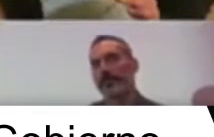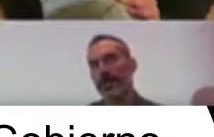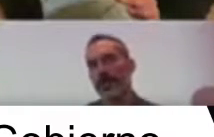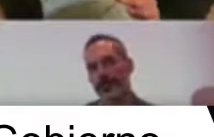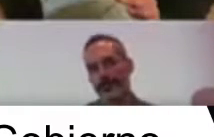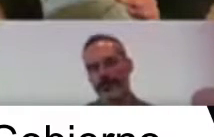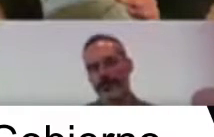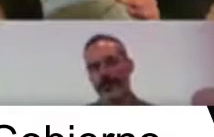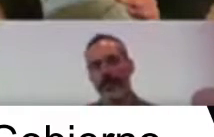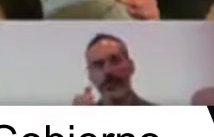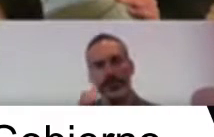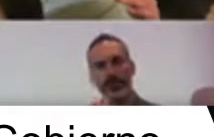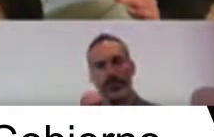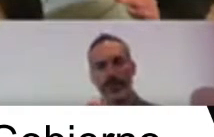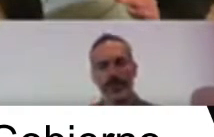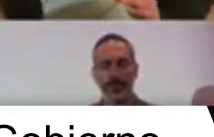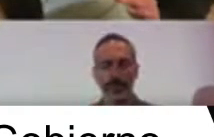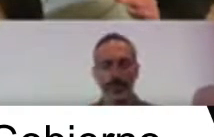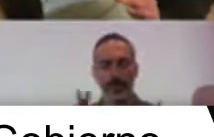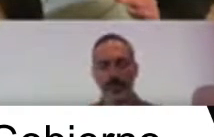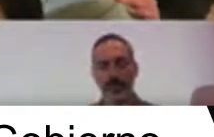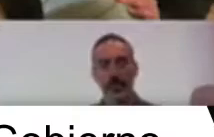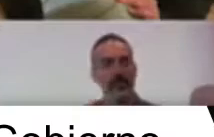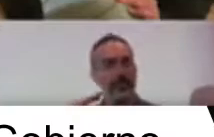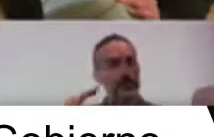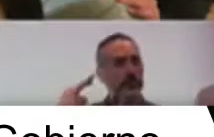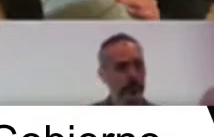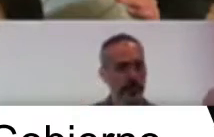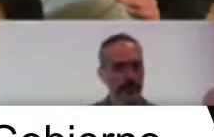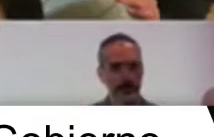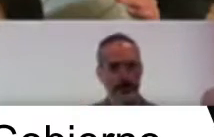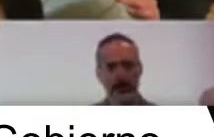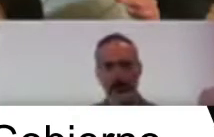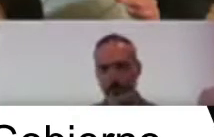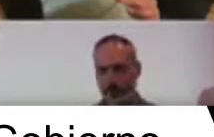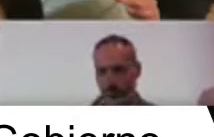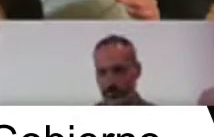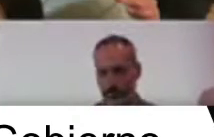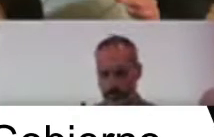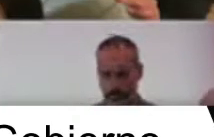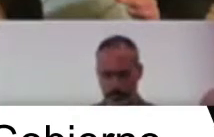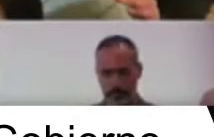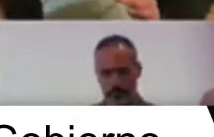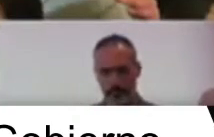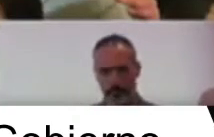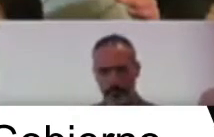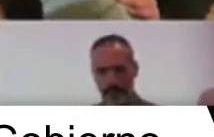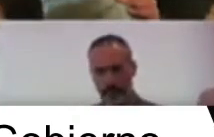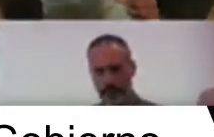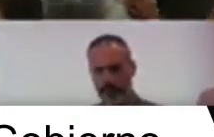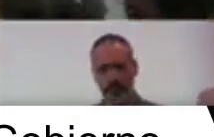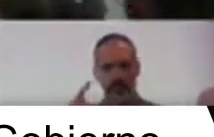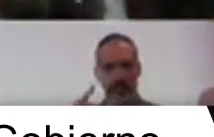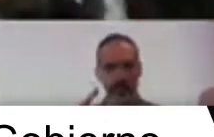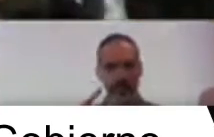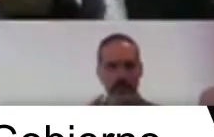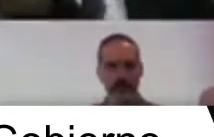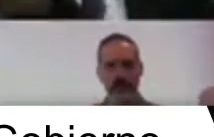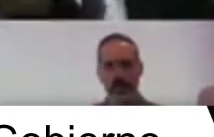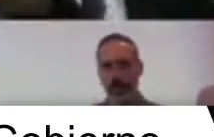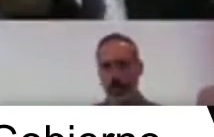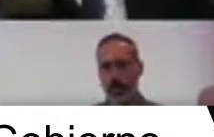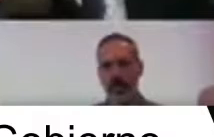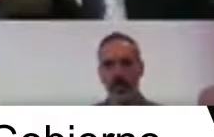es importante dar resultados porque nos une el amor a Puebla. También quiero agradecer a los titulares de las